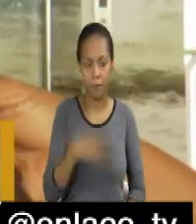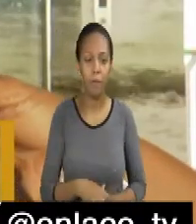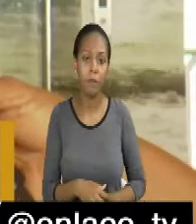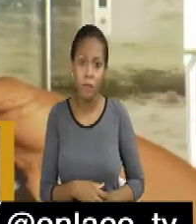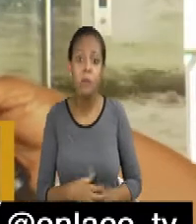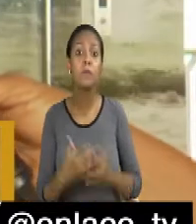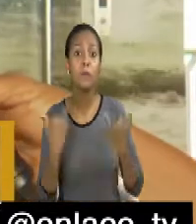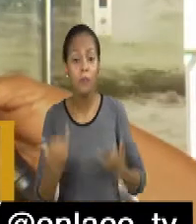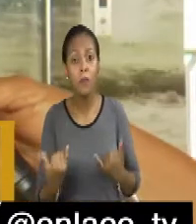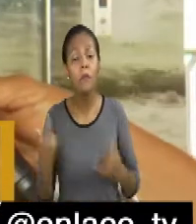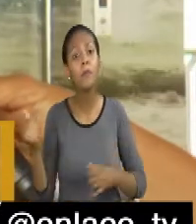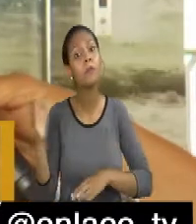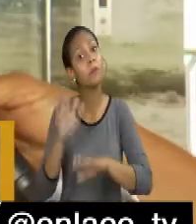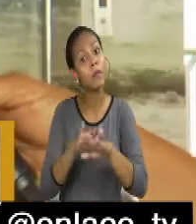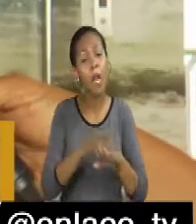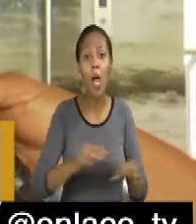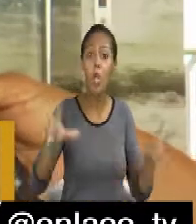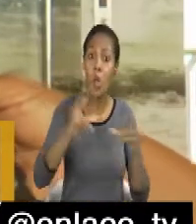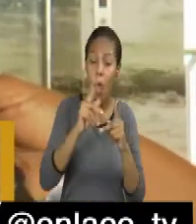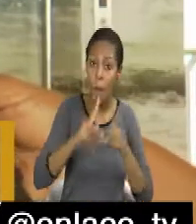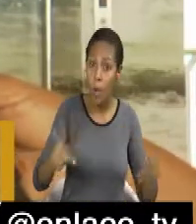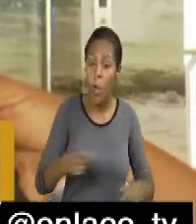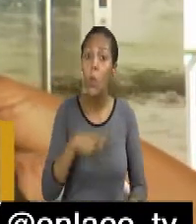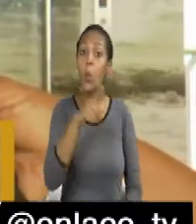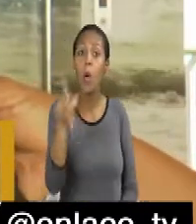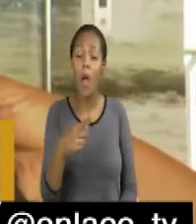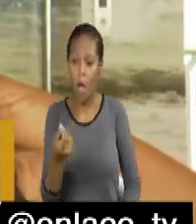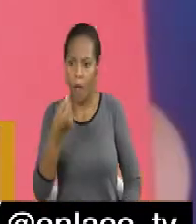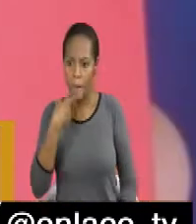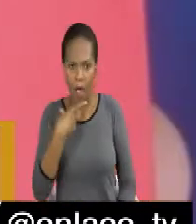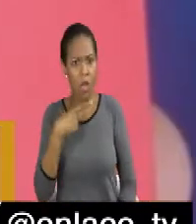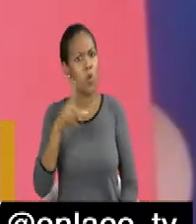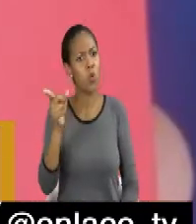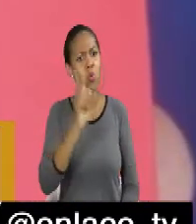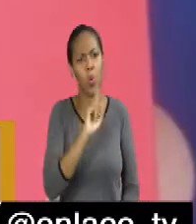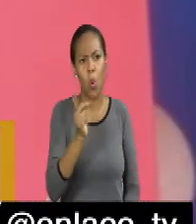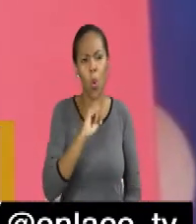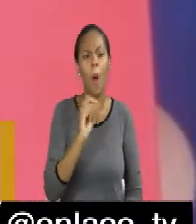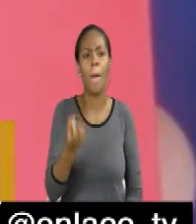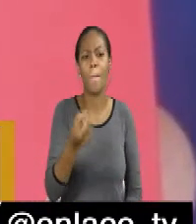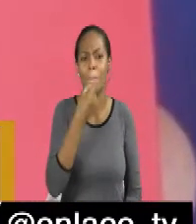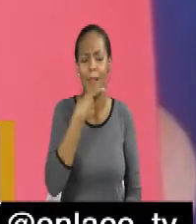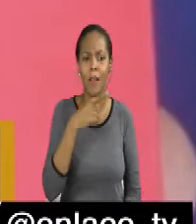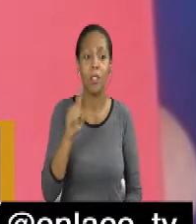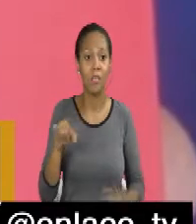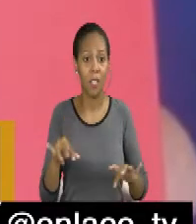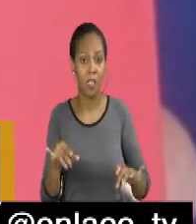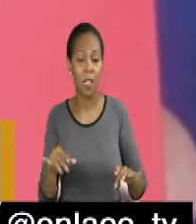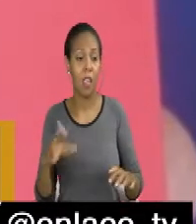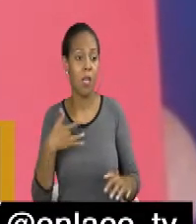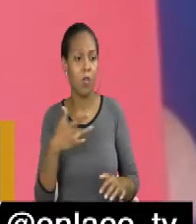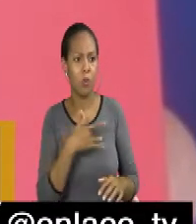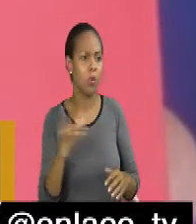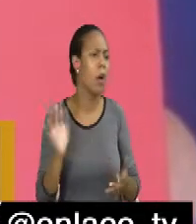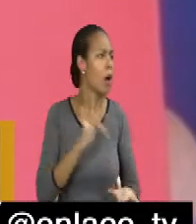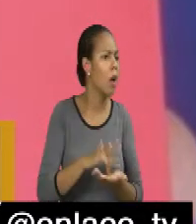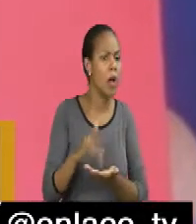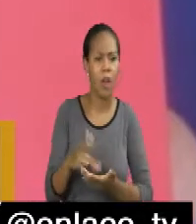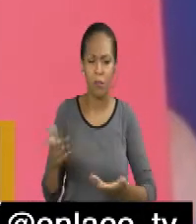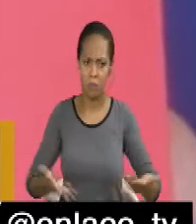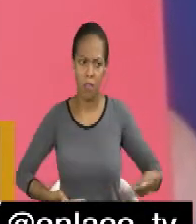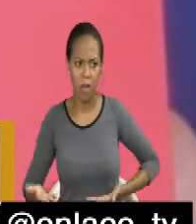estamos diciendo a Barranca Bermeja que se abstenga de consumirlo en presentación tableta. La Secretaría de Salud ha hecho un barrido por las tiendas naturistas que son